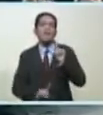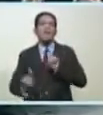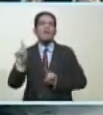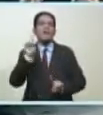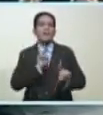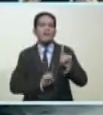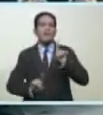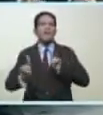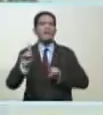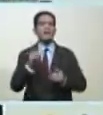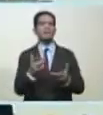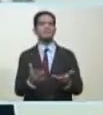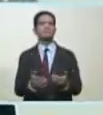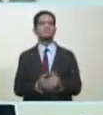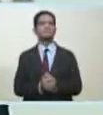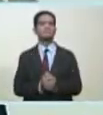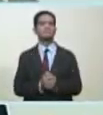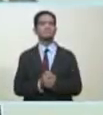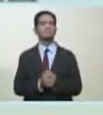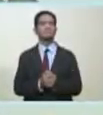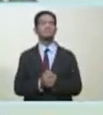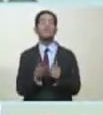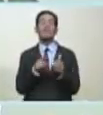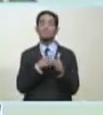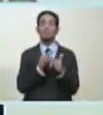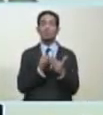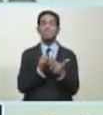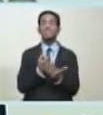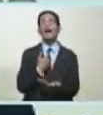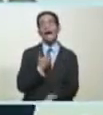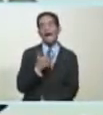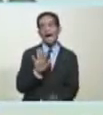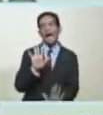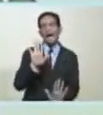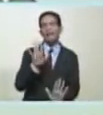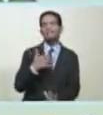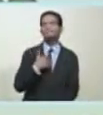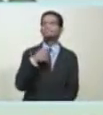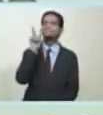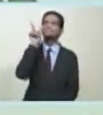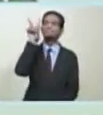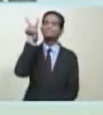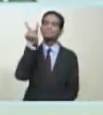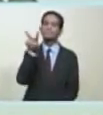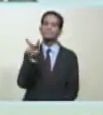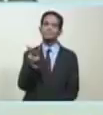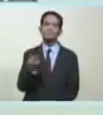Muy atentamente y respetuosamente lo escuchamos. Y aquí mismo,